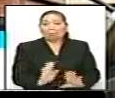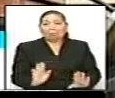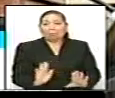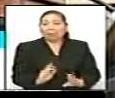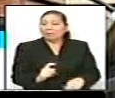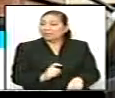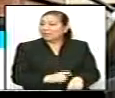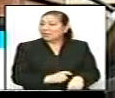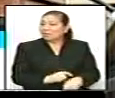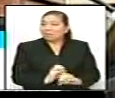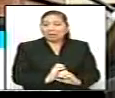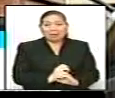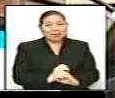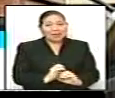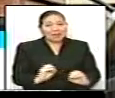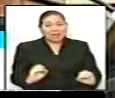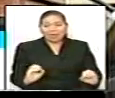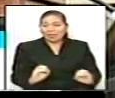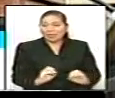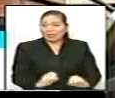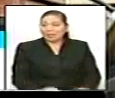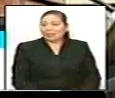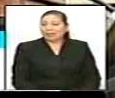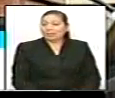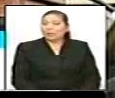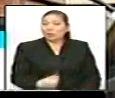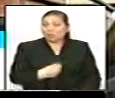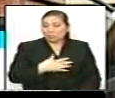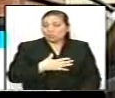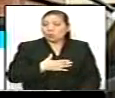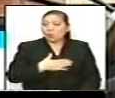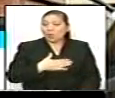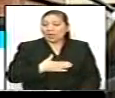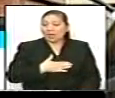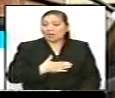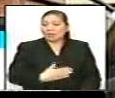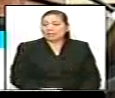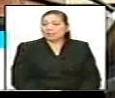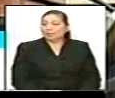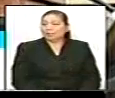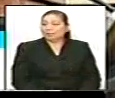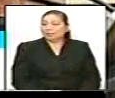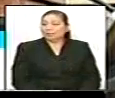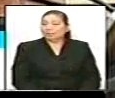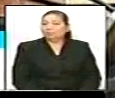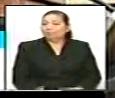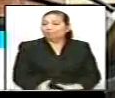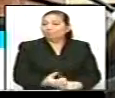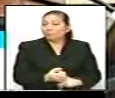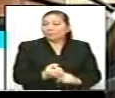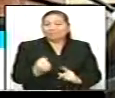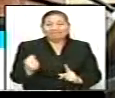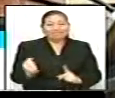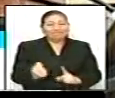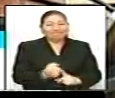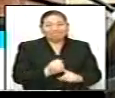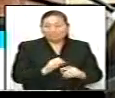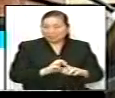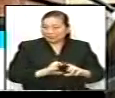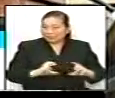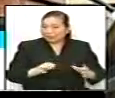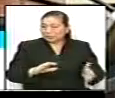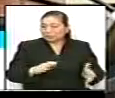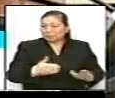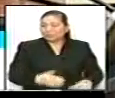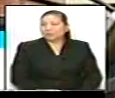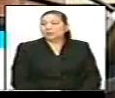en su momento, y los propietarios han retomado violentamente y hasta con